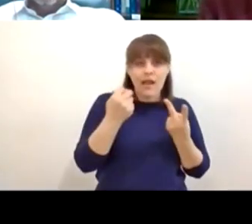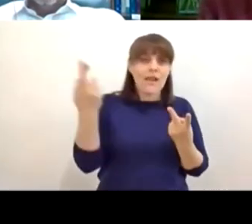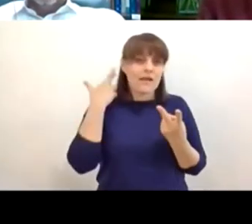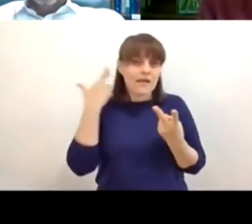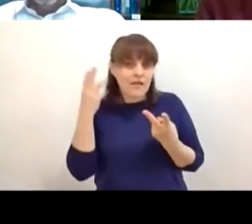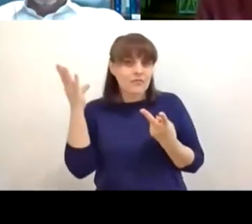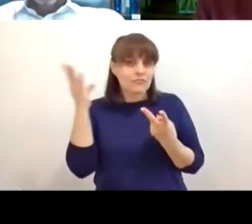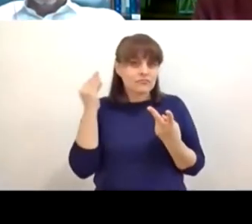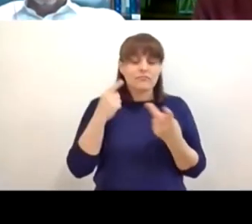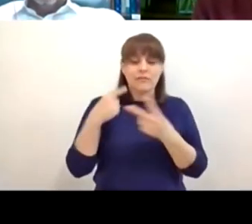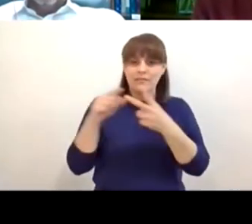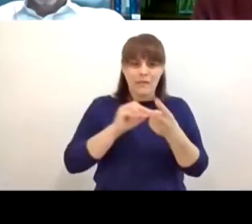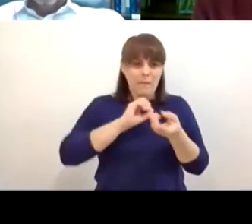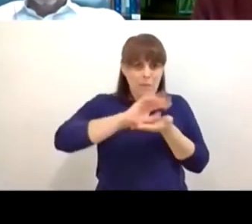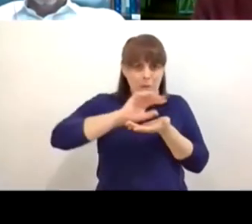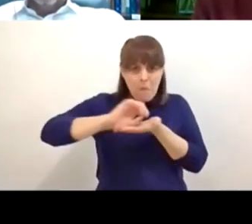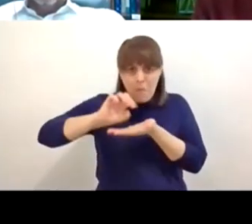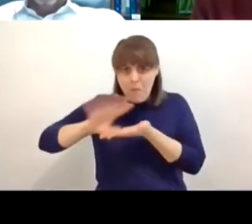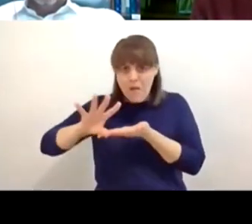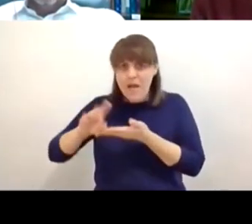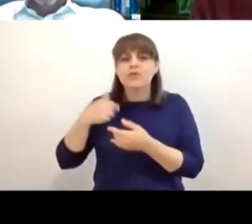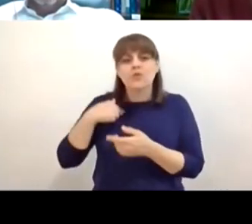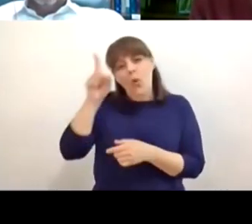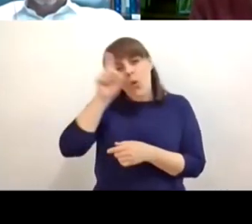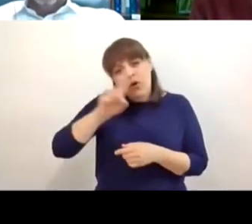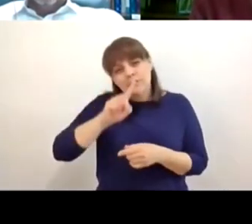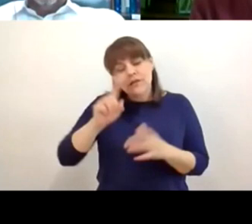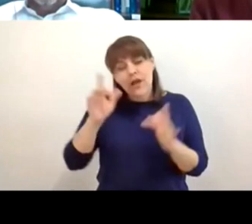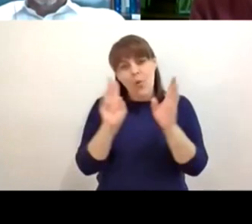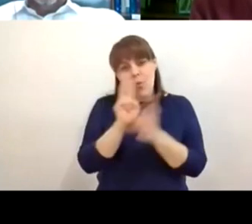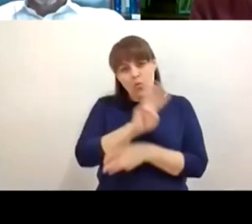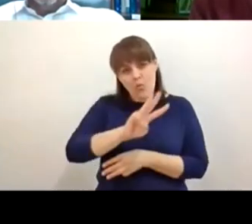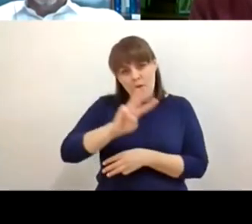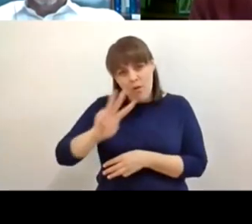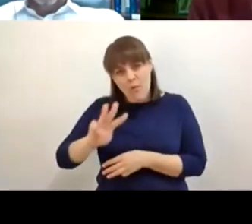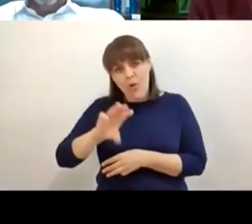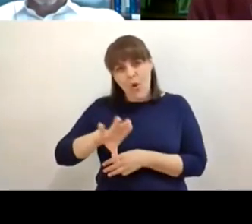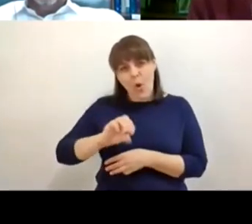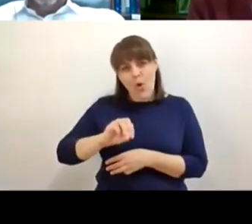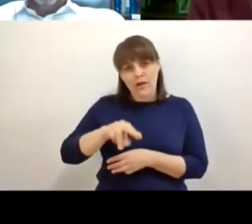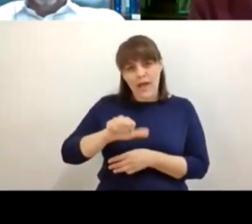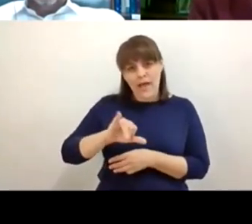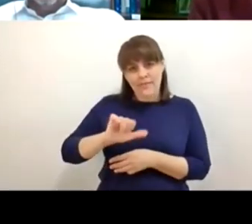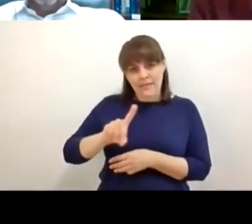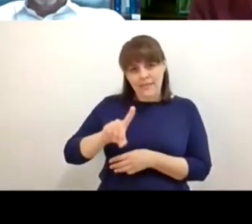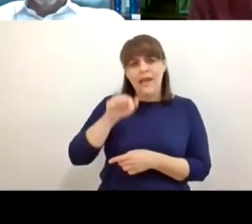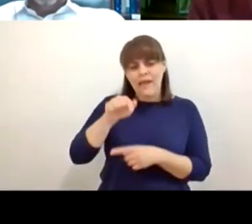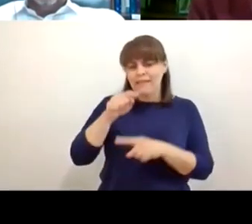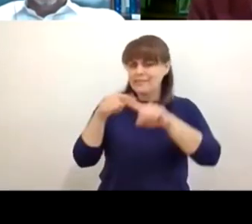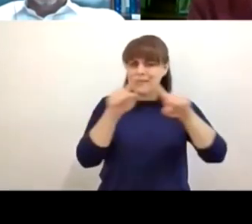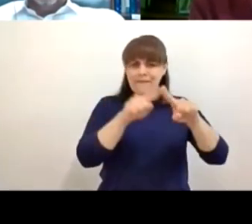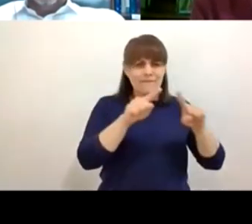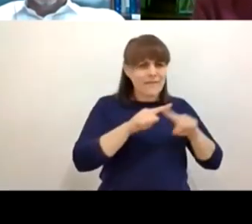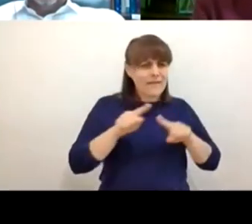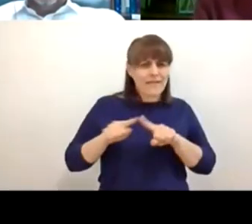les recomendaría que entraran a la página del CONADIC, a cualquiera persona que estuviera interesada. Ahí tenemos distintas direcciones, dependiendo de cuál sea su interés, y ahí